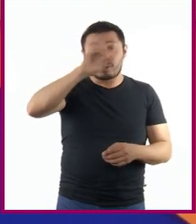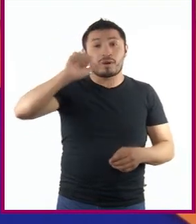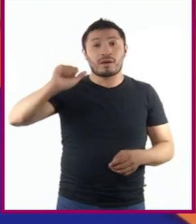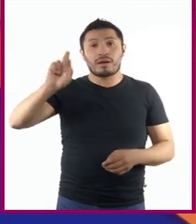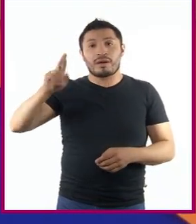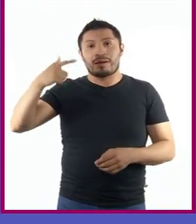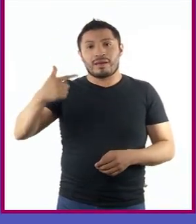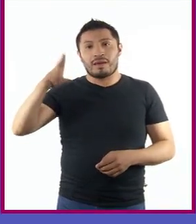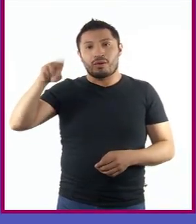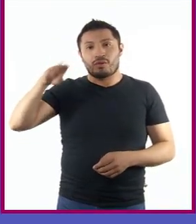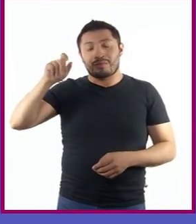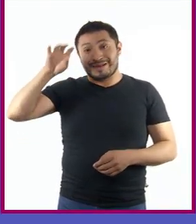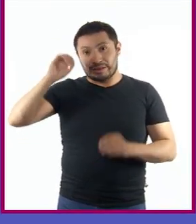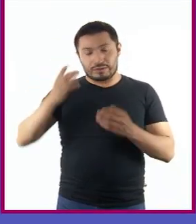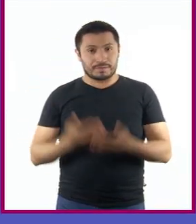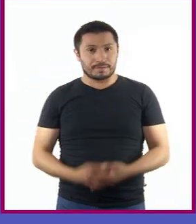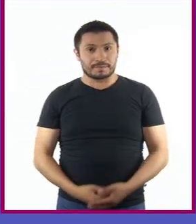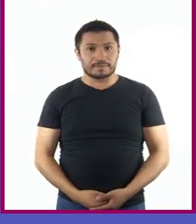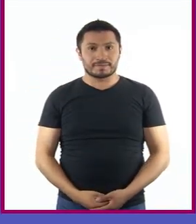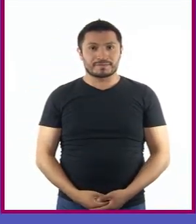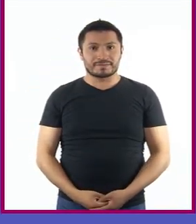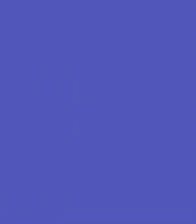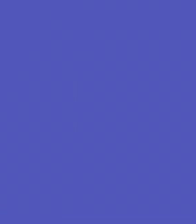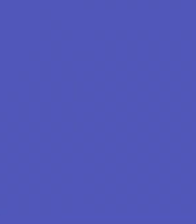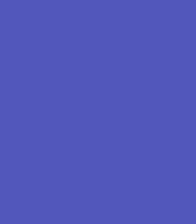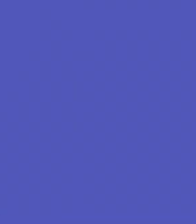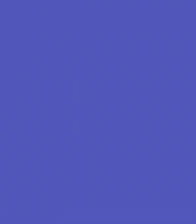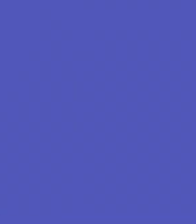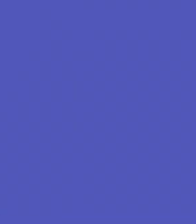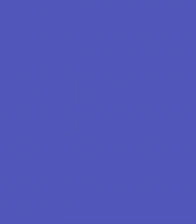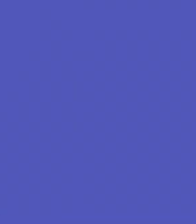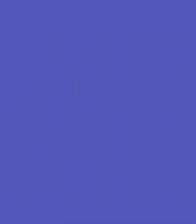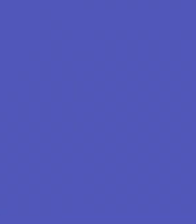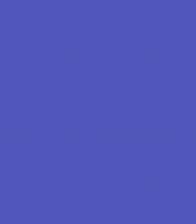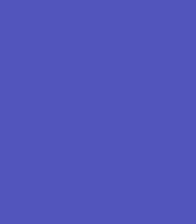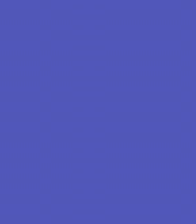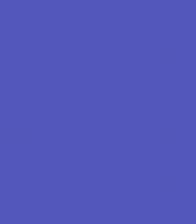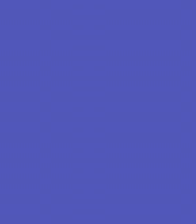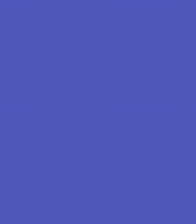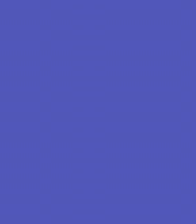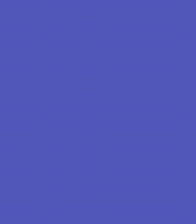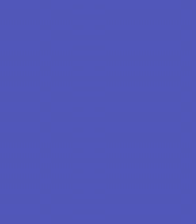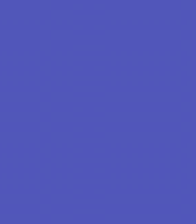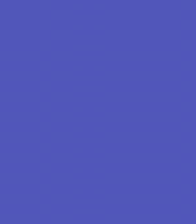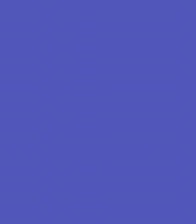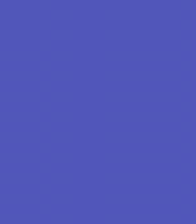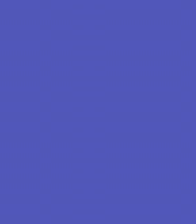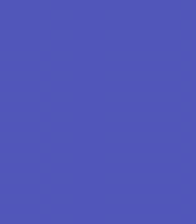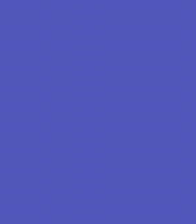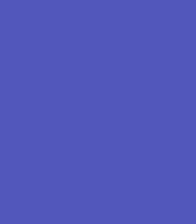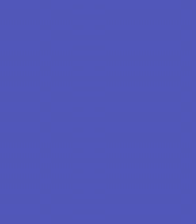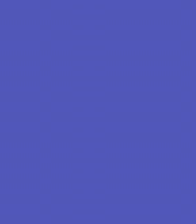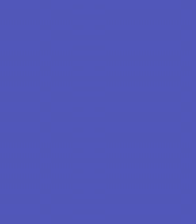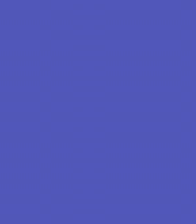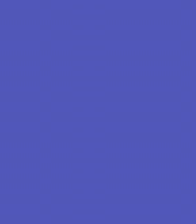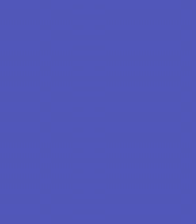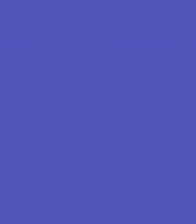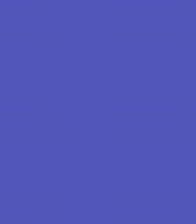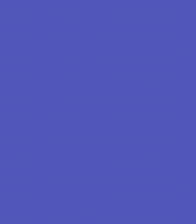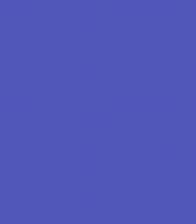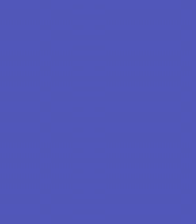un argumento. Una opinión es un juicio formado por una persona mediante experiencias o